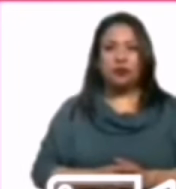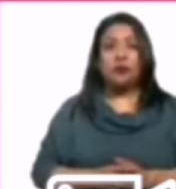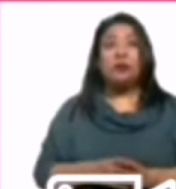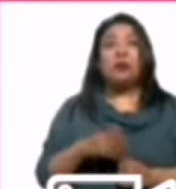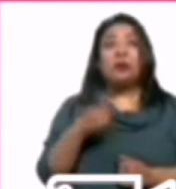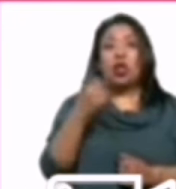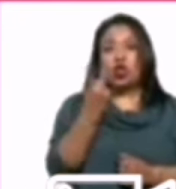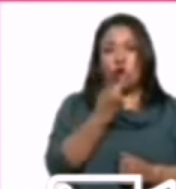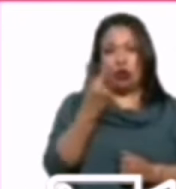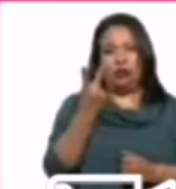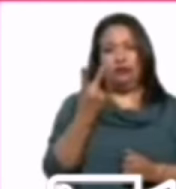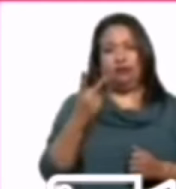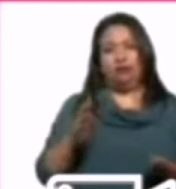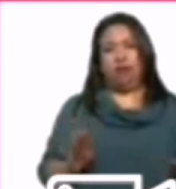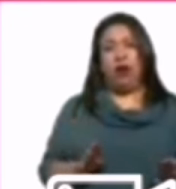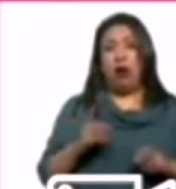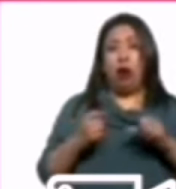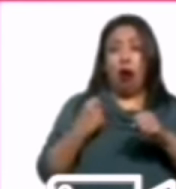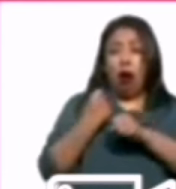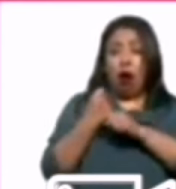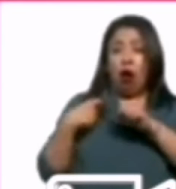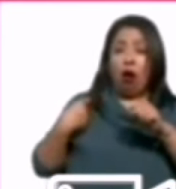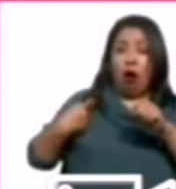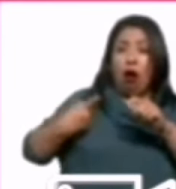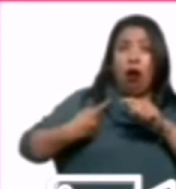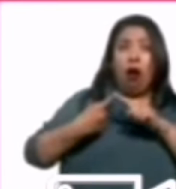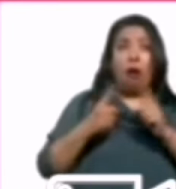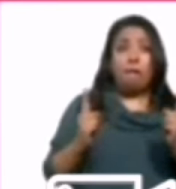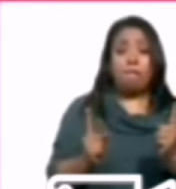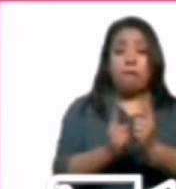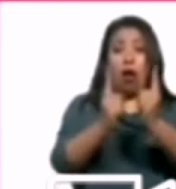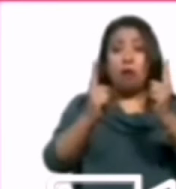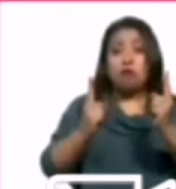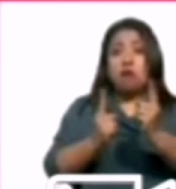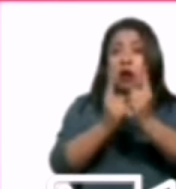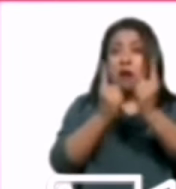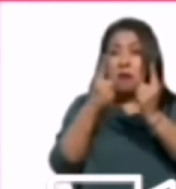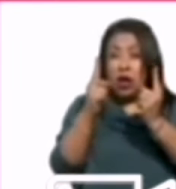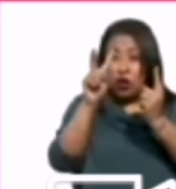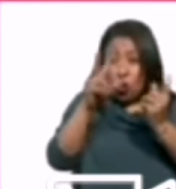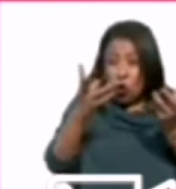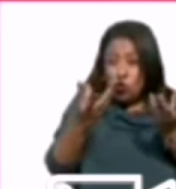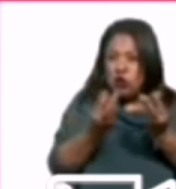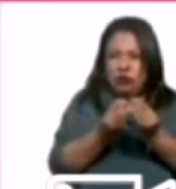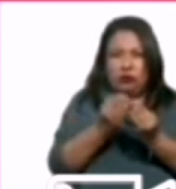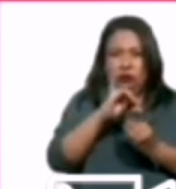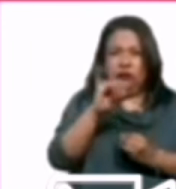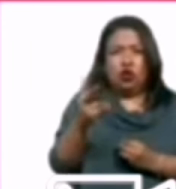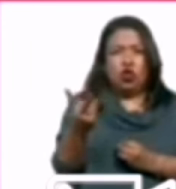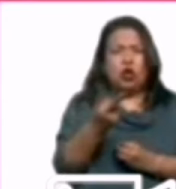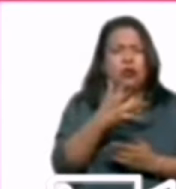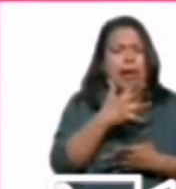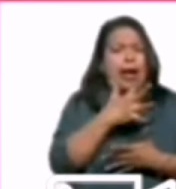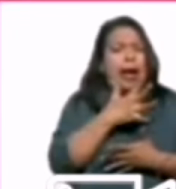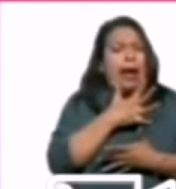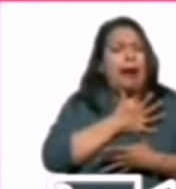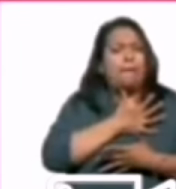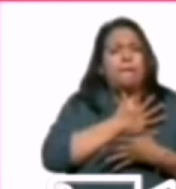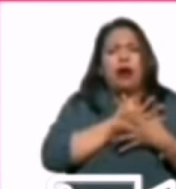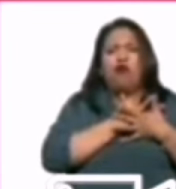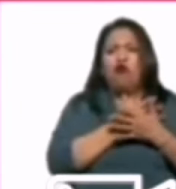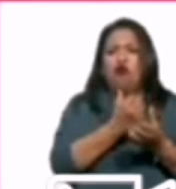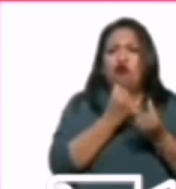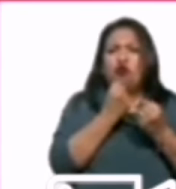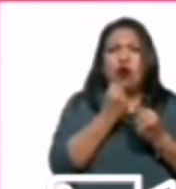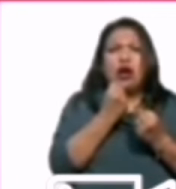Es una pareja que tiene muchos años frecuentándose, pero nunca se atreven a estar juntos. Se aman demasiado, sienten